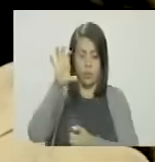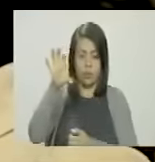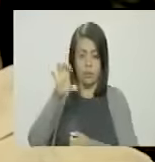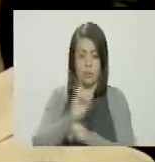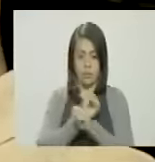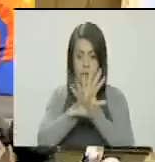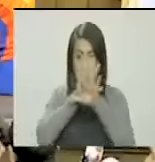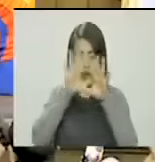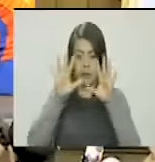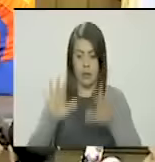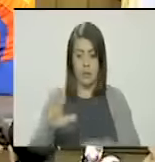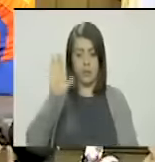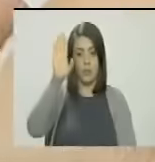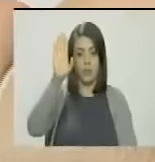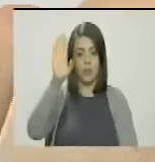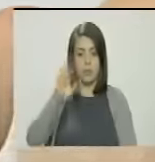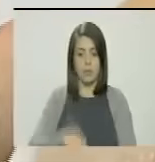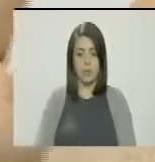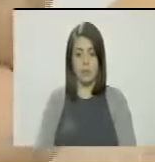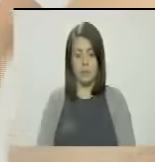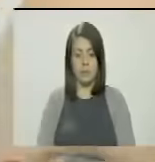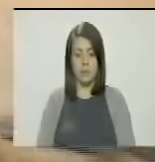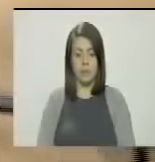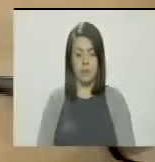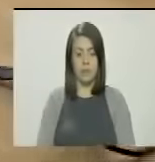y transparencia. ¿Lo jura?